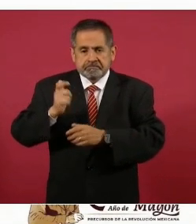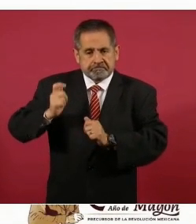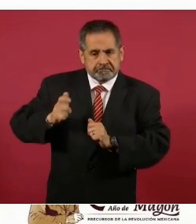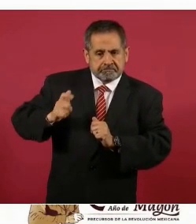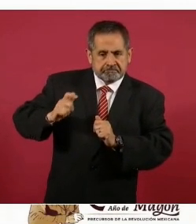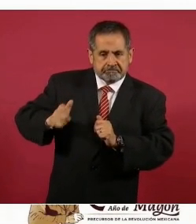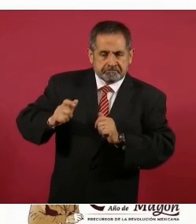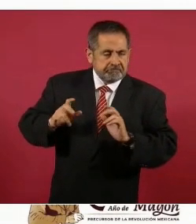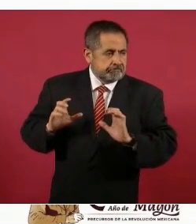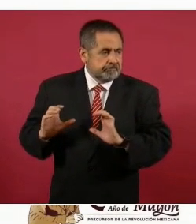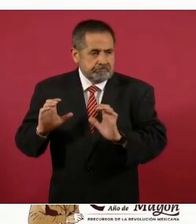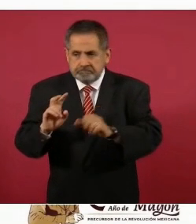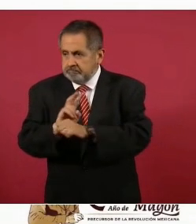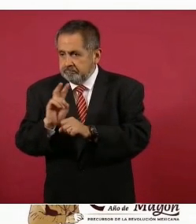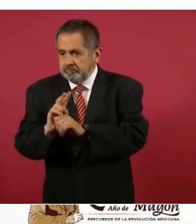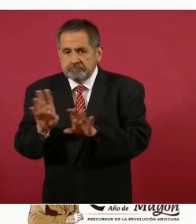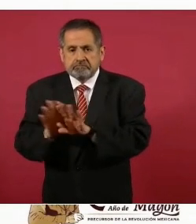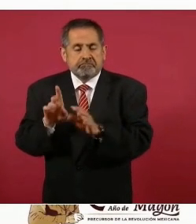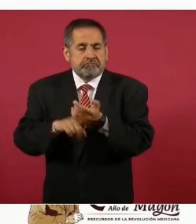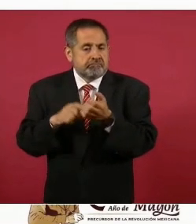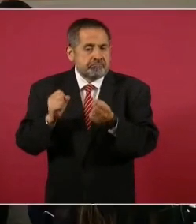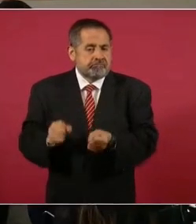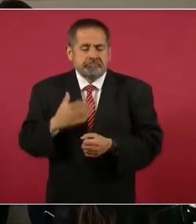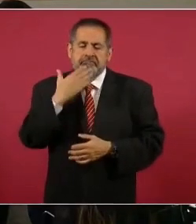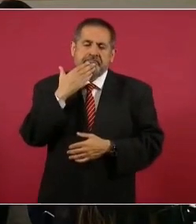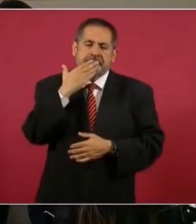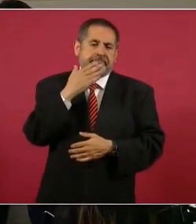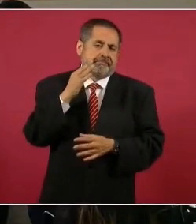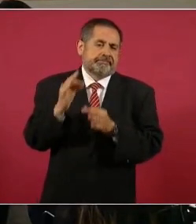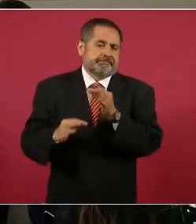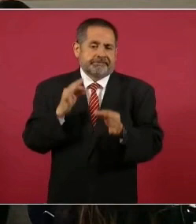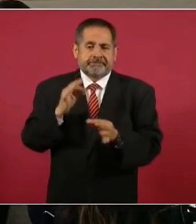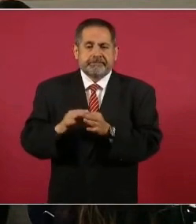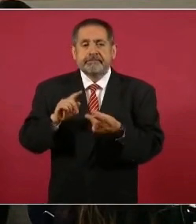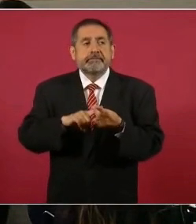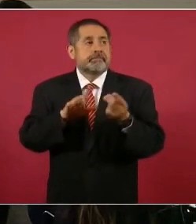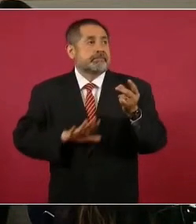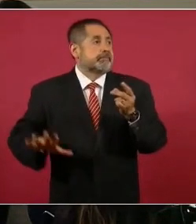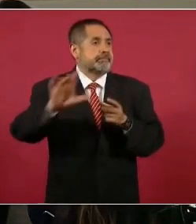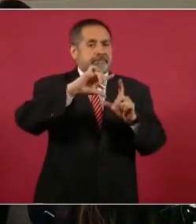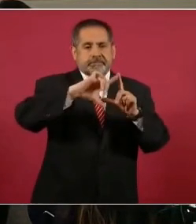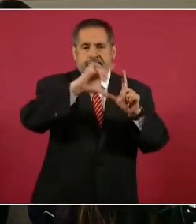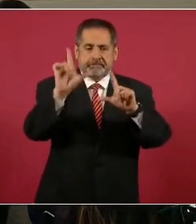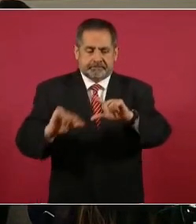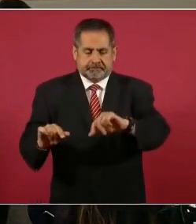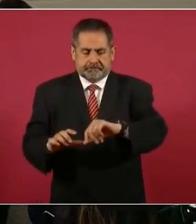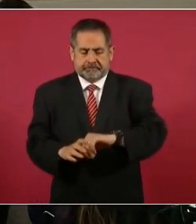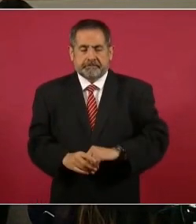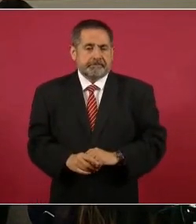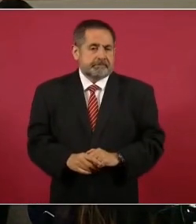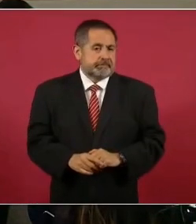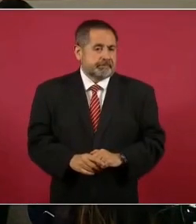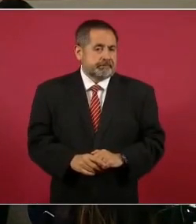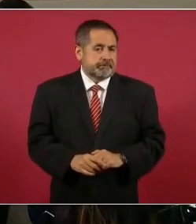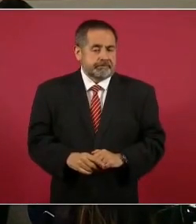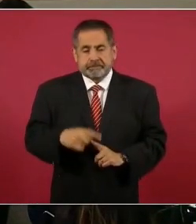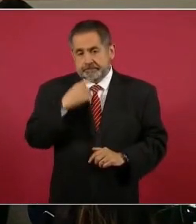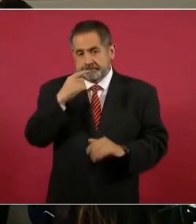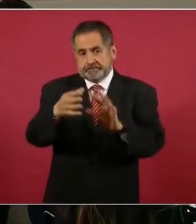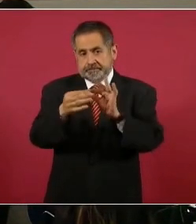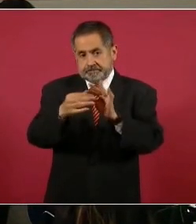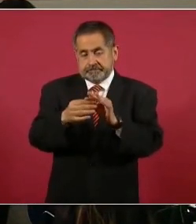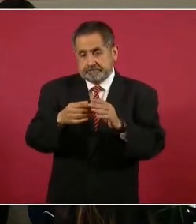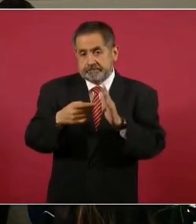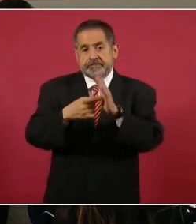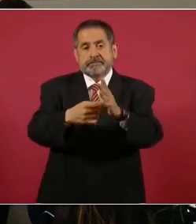de este plan de caseta segura que se realiza en las casetas del país adelante solamente decir y